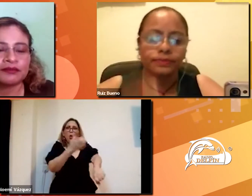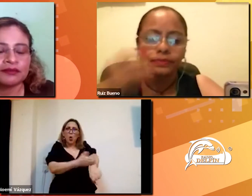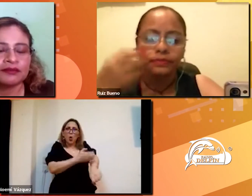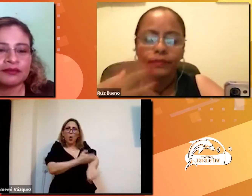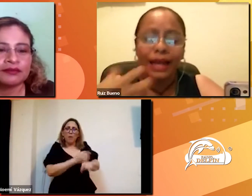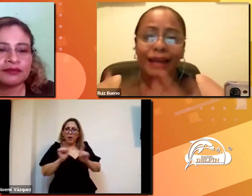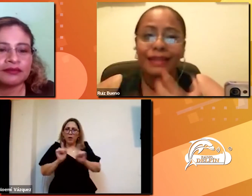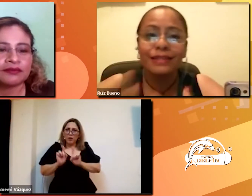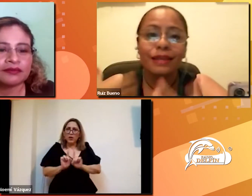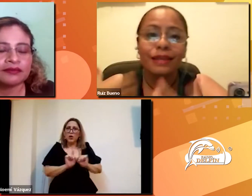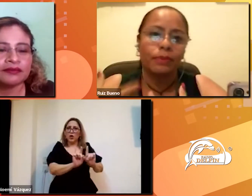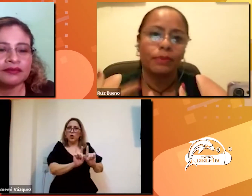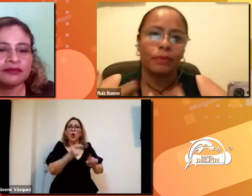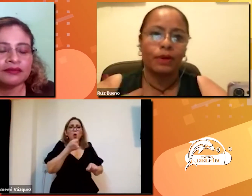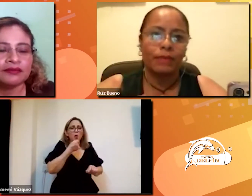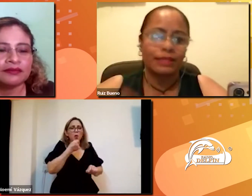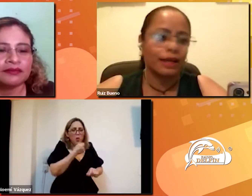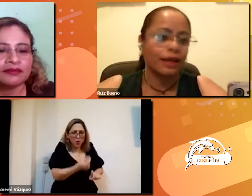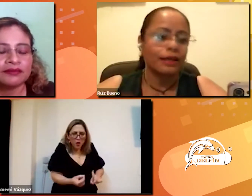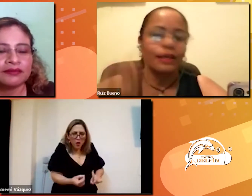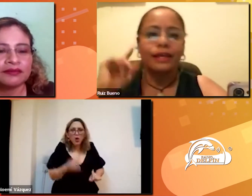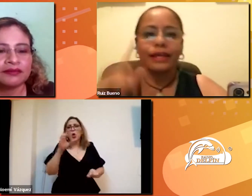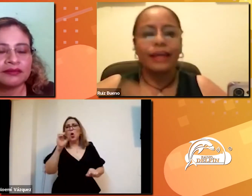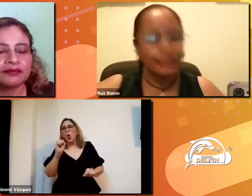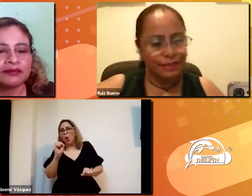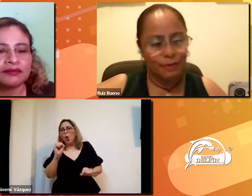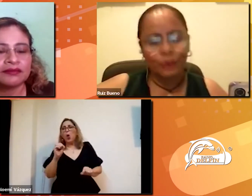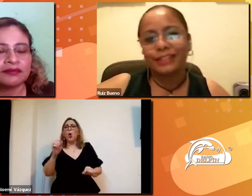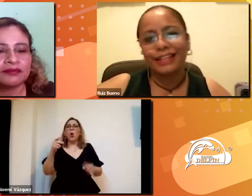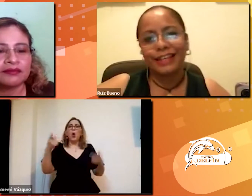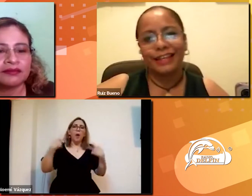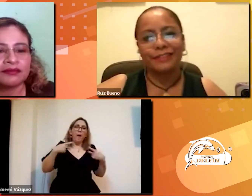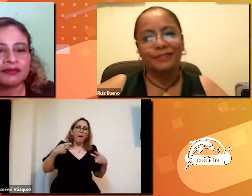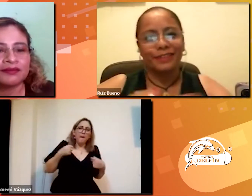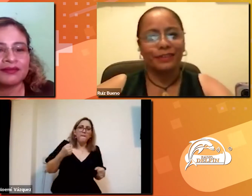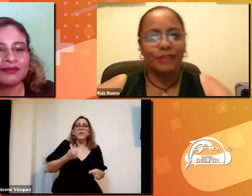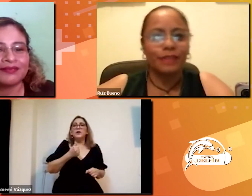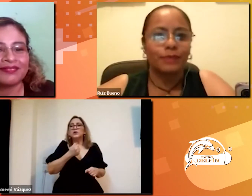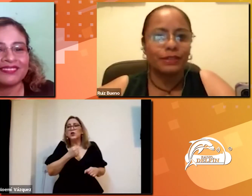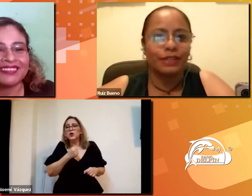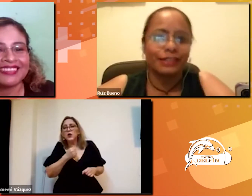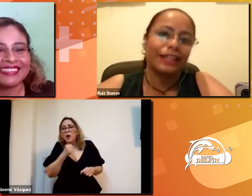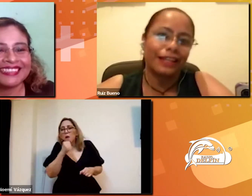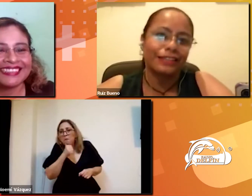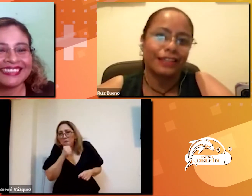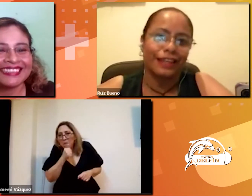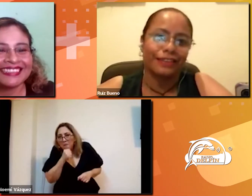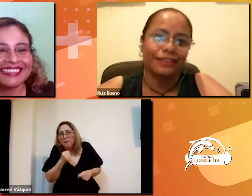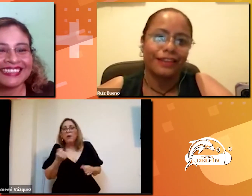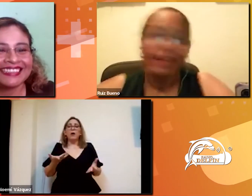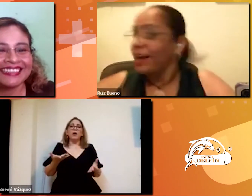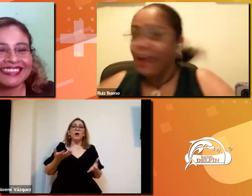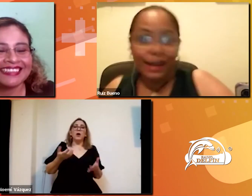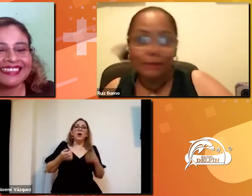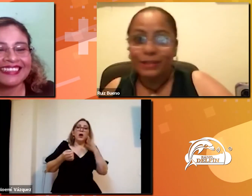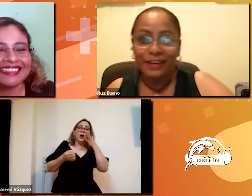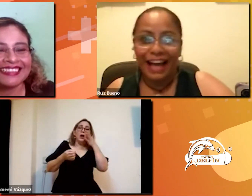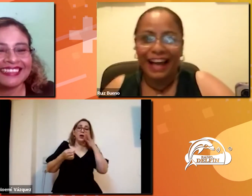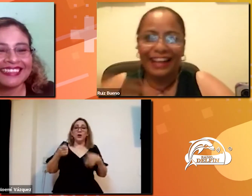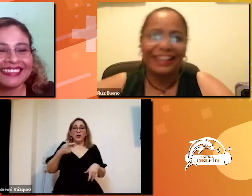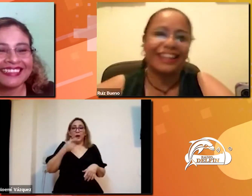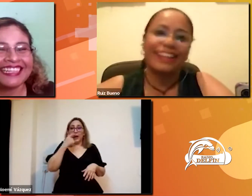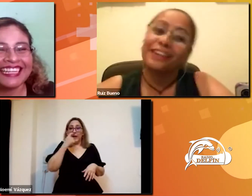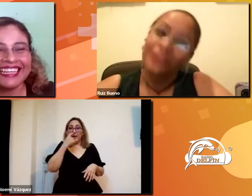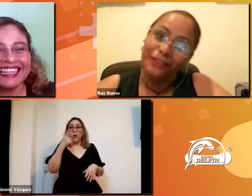ayuda. ¿A quién se le pone primero la máscara? ¿Y qué crees que me contestan, Jenny? Las personas que tienen ansiedad. A la